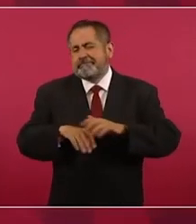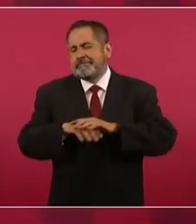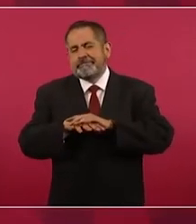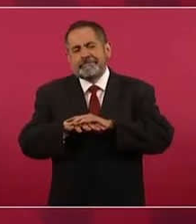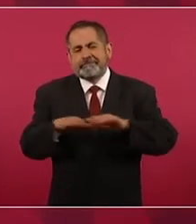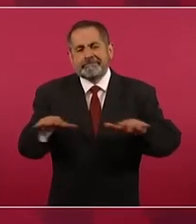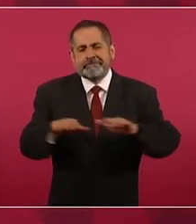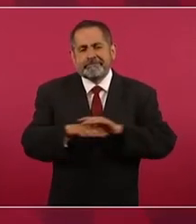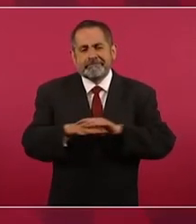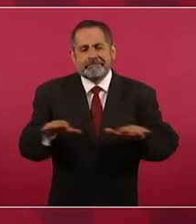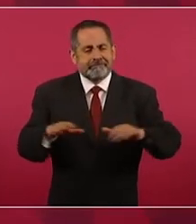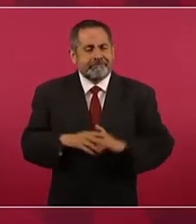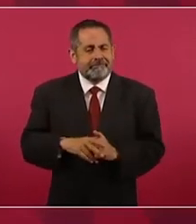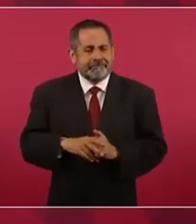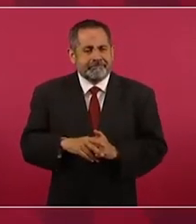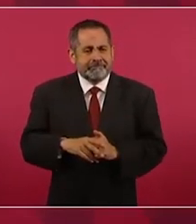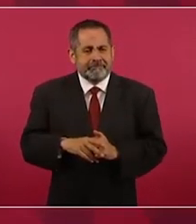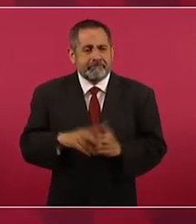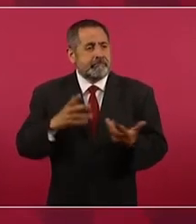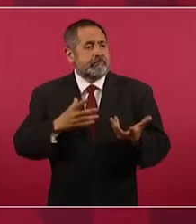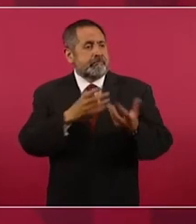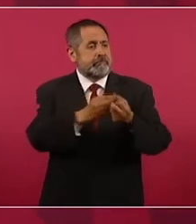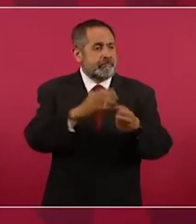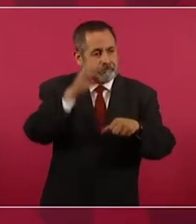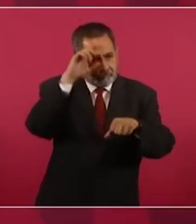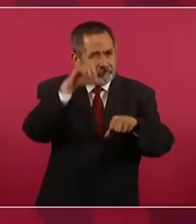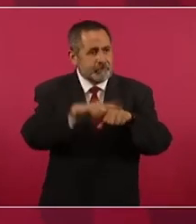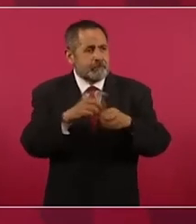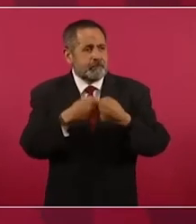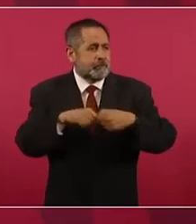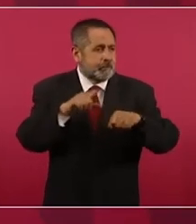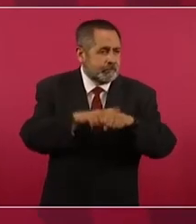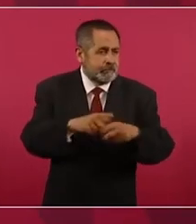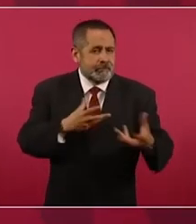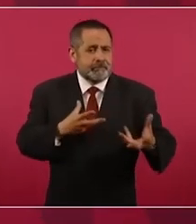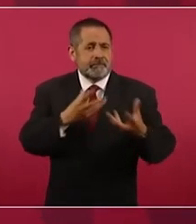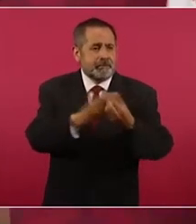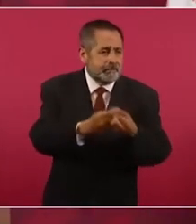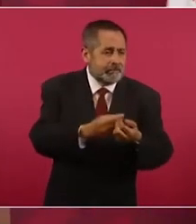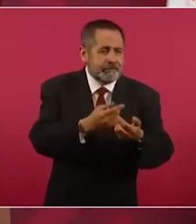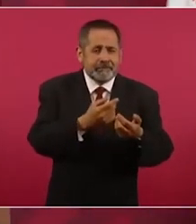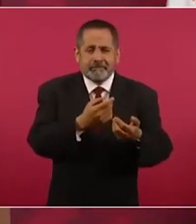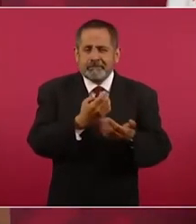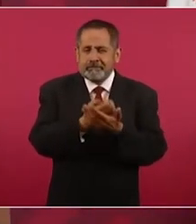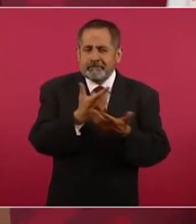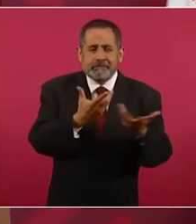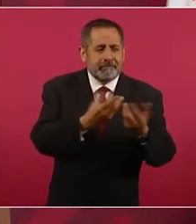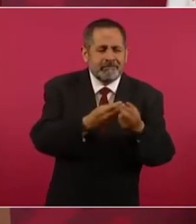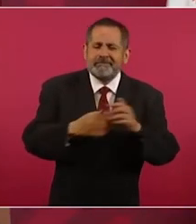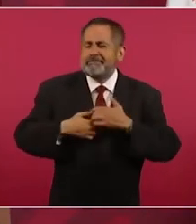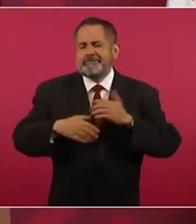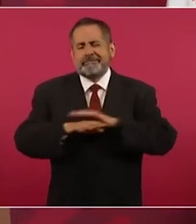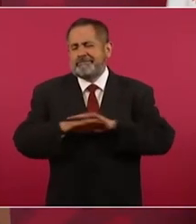de carácter cultural, social, económico. No,